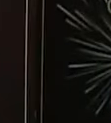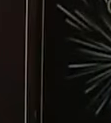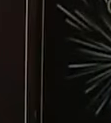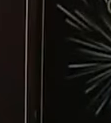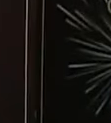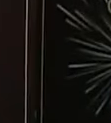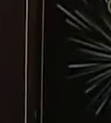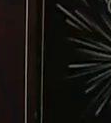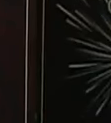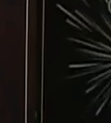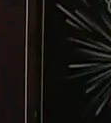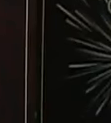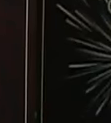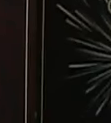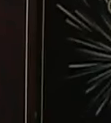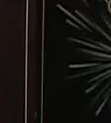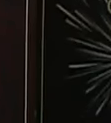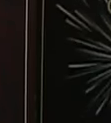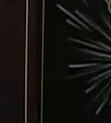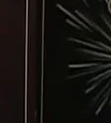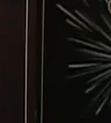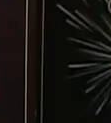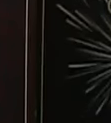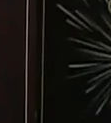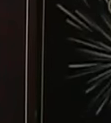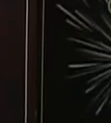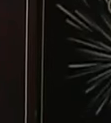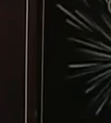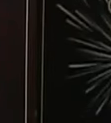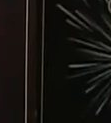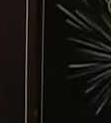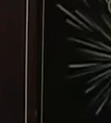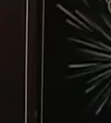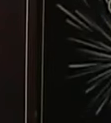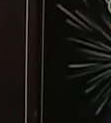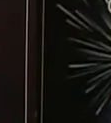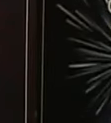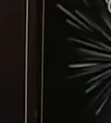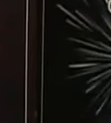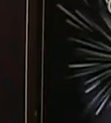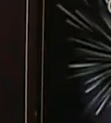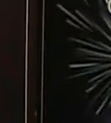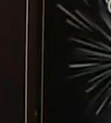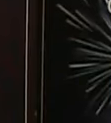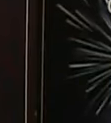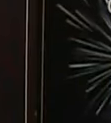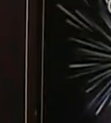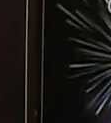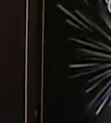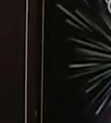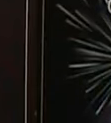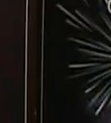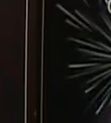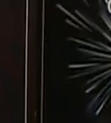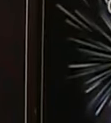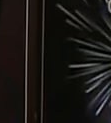reina. Y bueno, ya verás que mañana lunes el coso a partir de las 6 va a ser impresionante. En línea general, estamos terminando el carnaval, yo creo que le